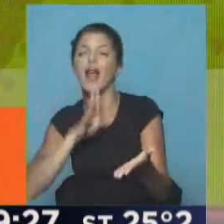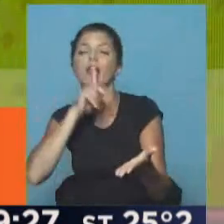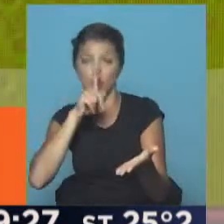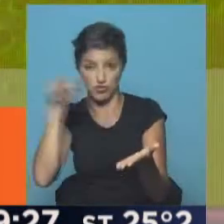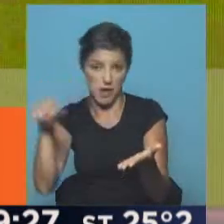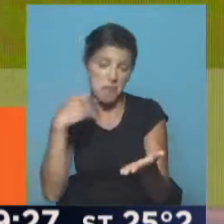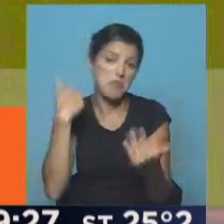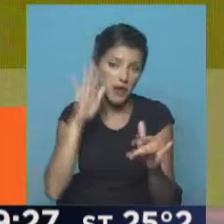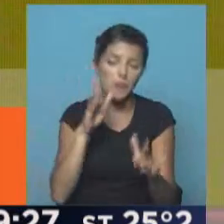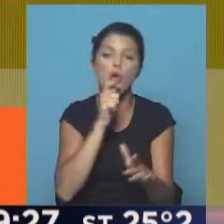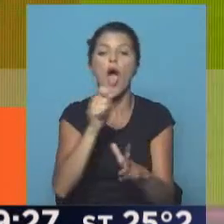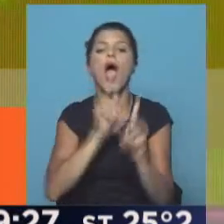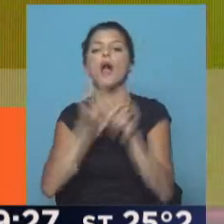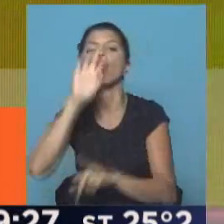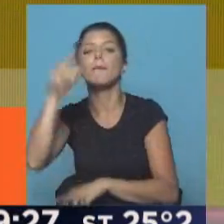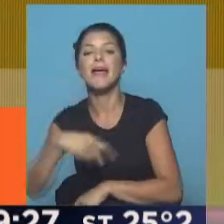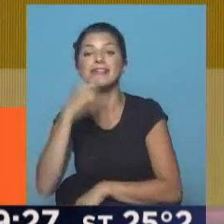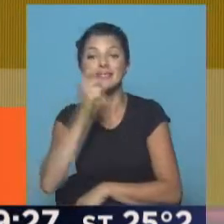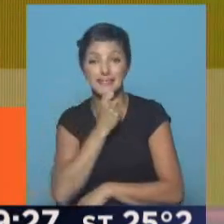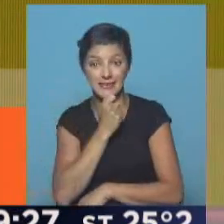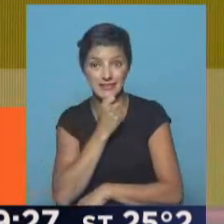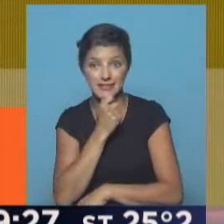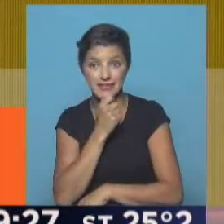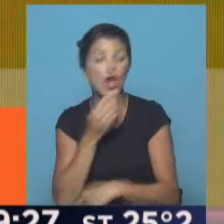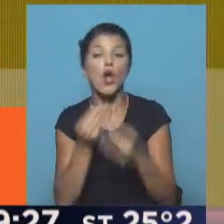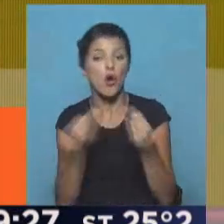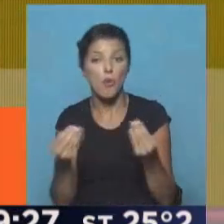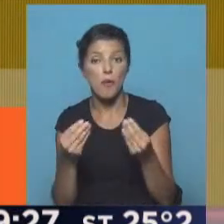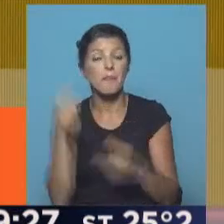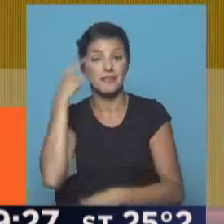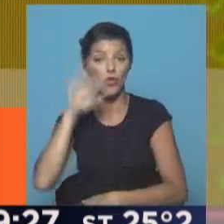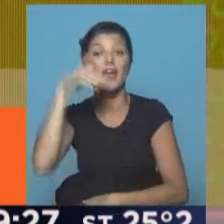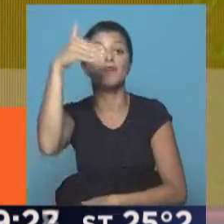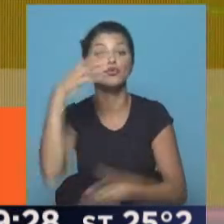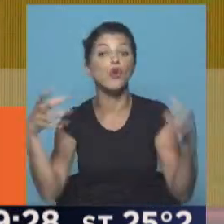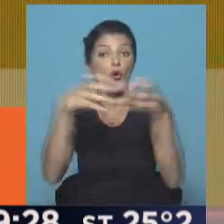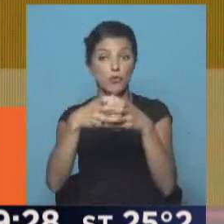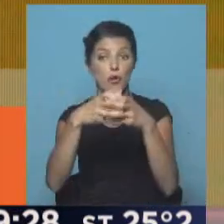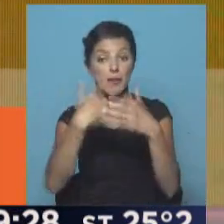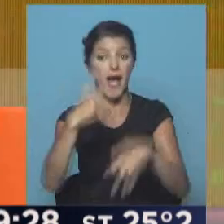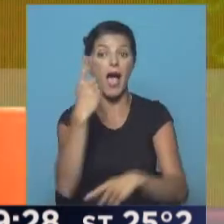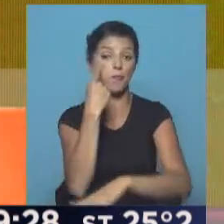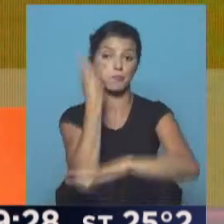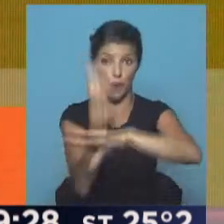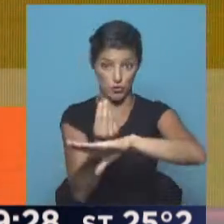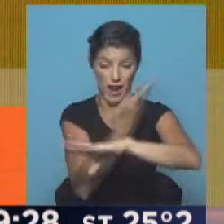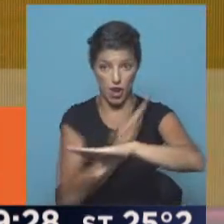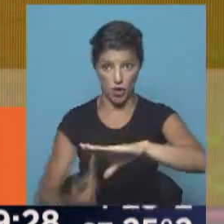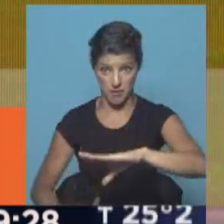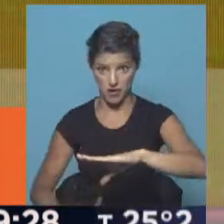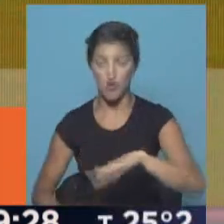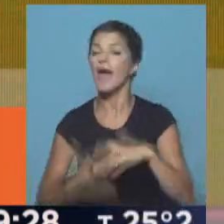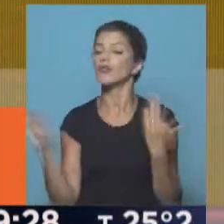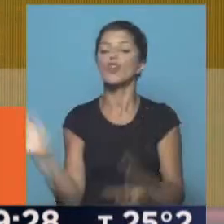tenido un plan de contingencia para hacerse de los nombres claves de la futura administración. Es decir, que las diplomacias de todo el mundo van a